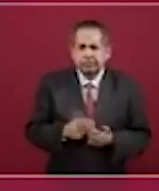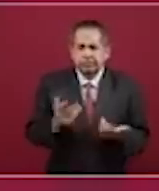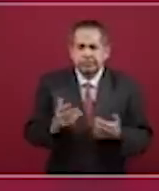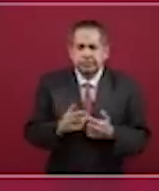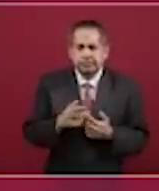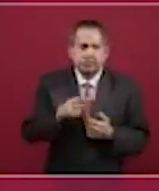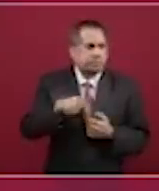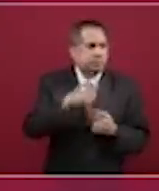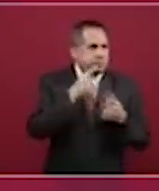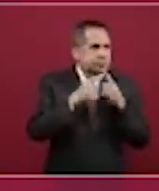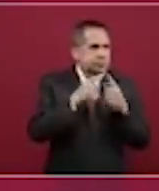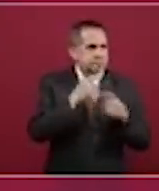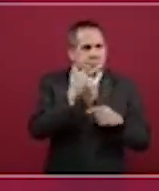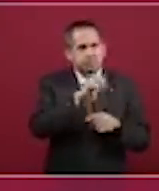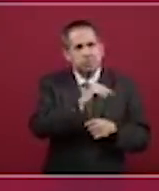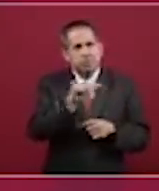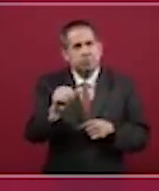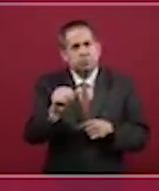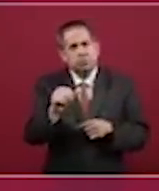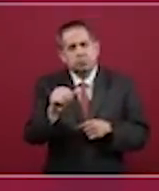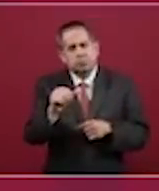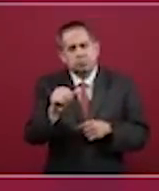y estuvimos hasta las